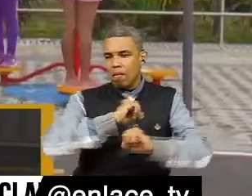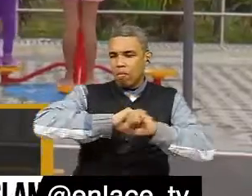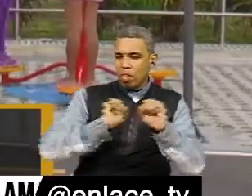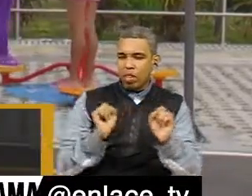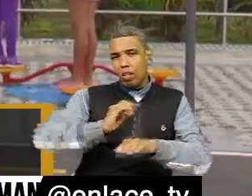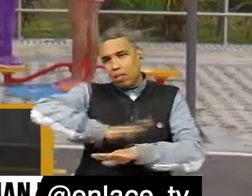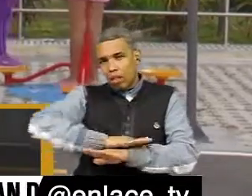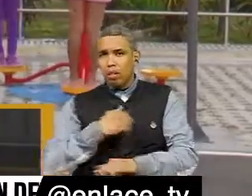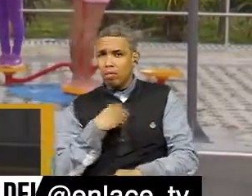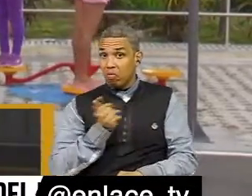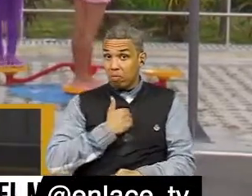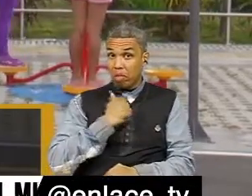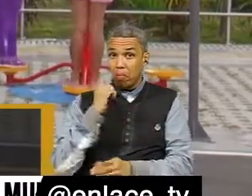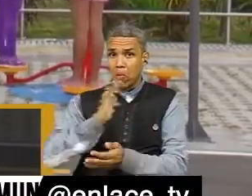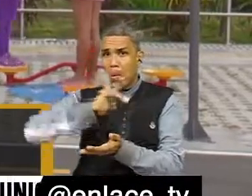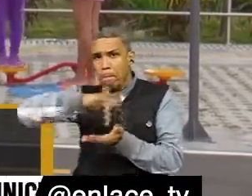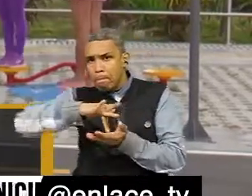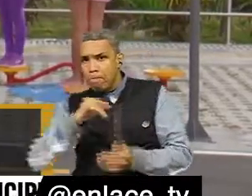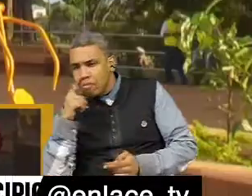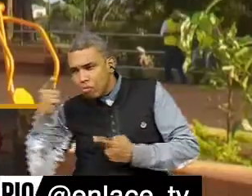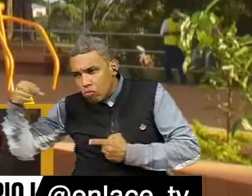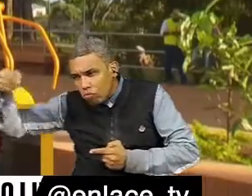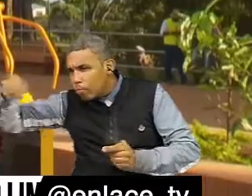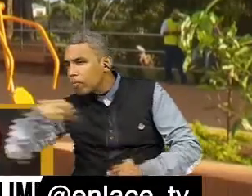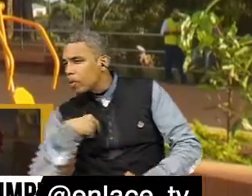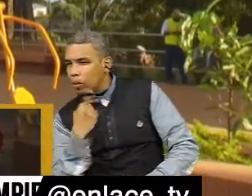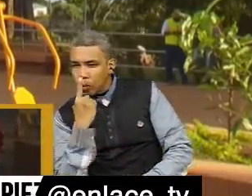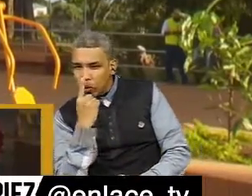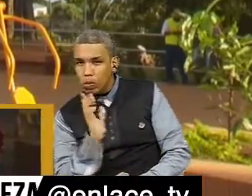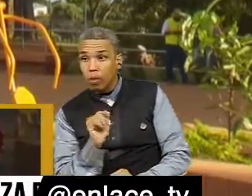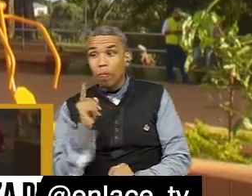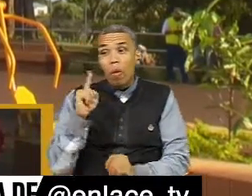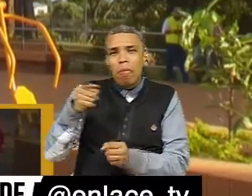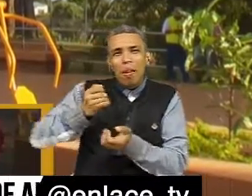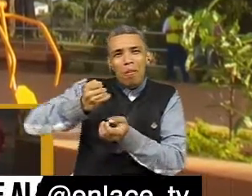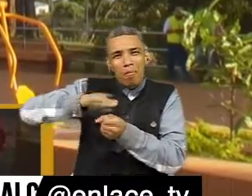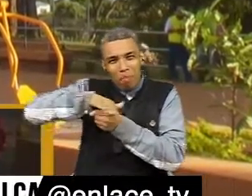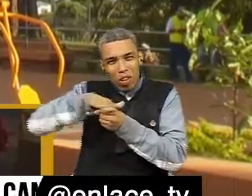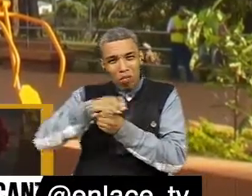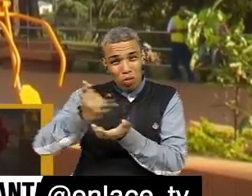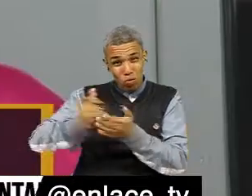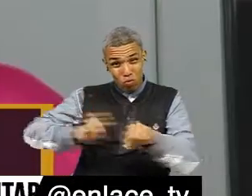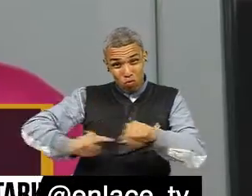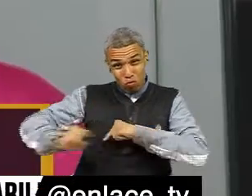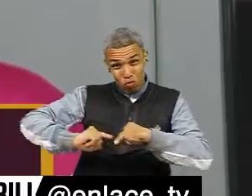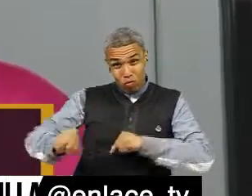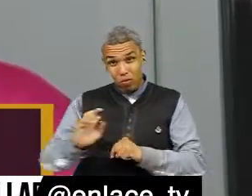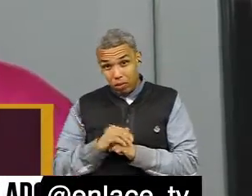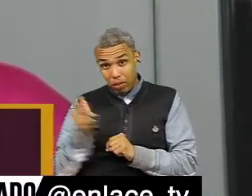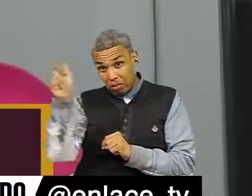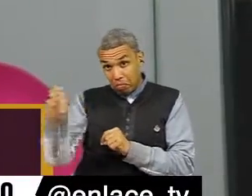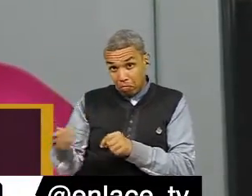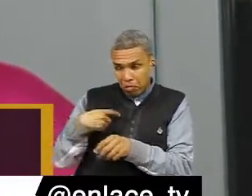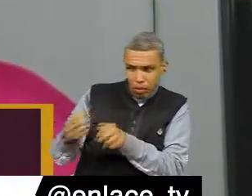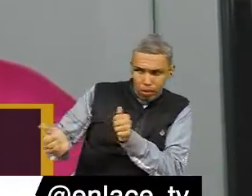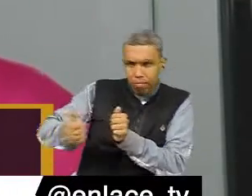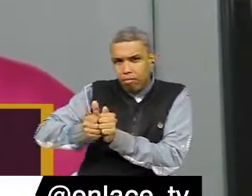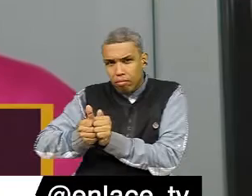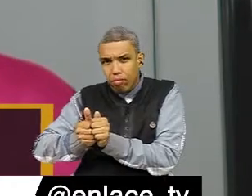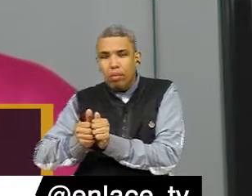He estado pasando y ahí con el presidente electo hemos estado barriendo, recogiendo las